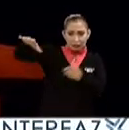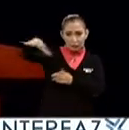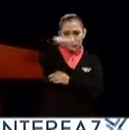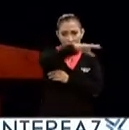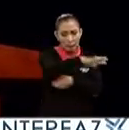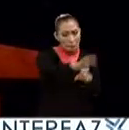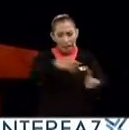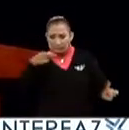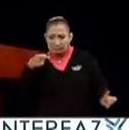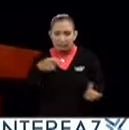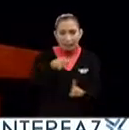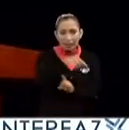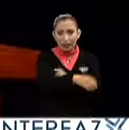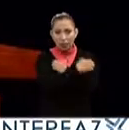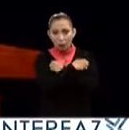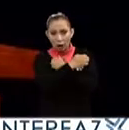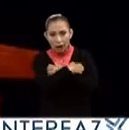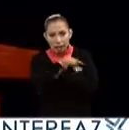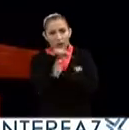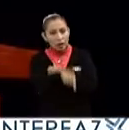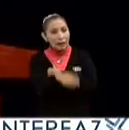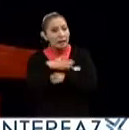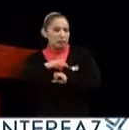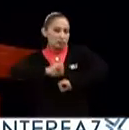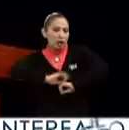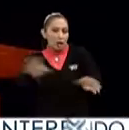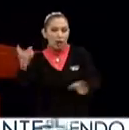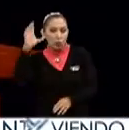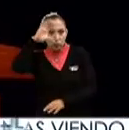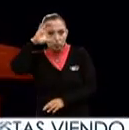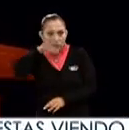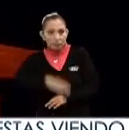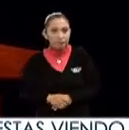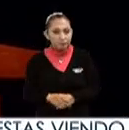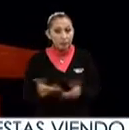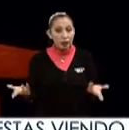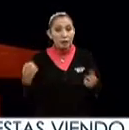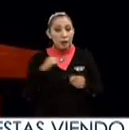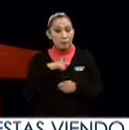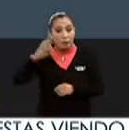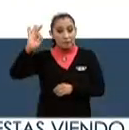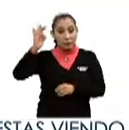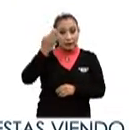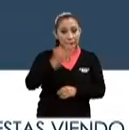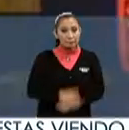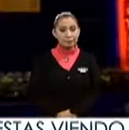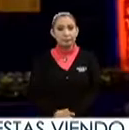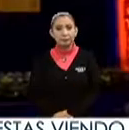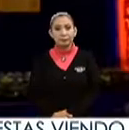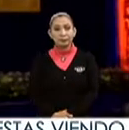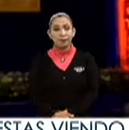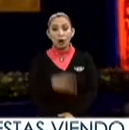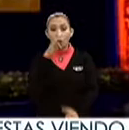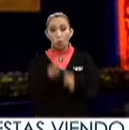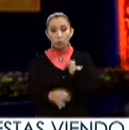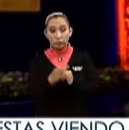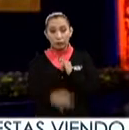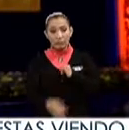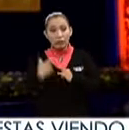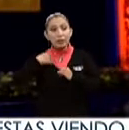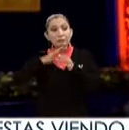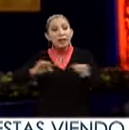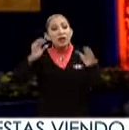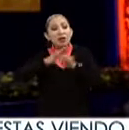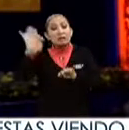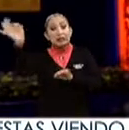sectores, particularmente en educación y desde luego en cultura, de manera federal. Finalmente,